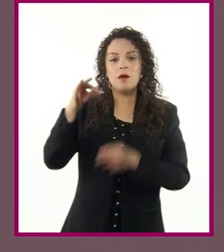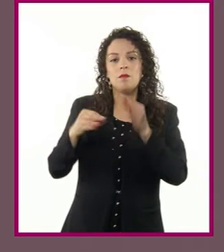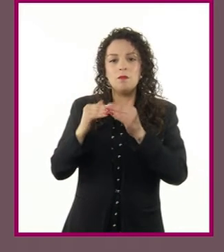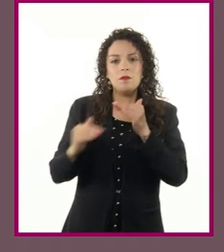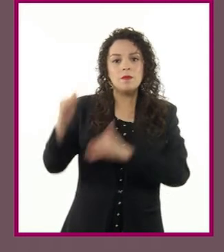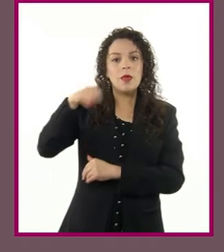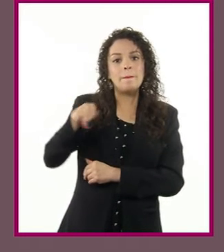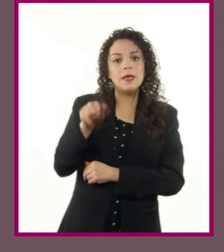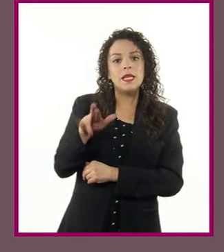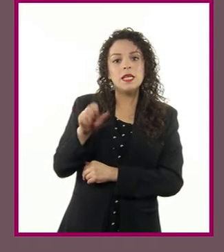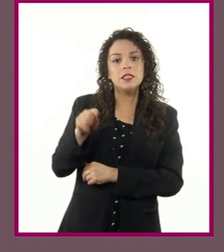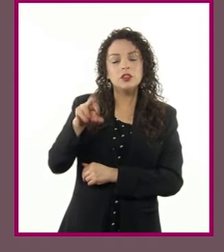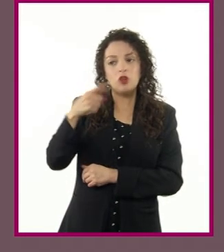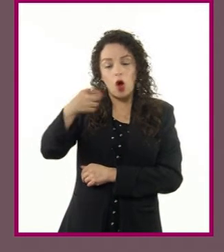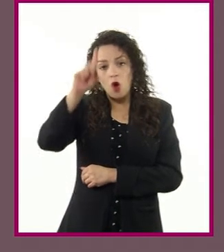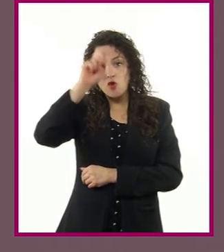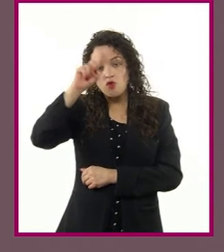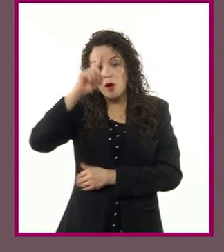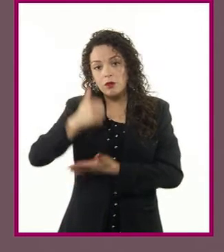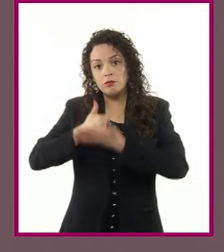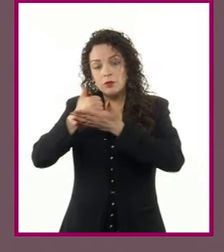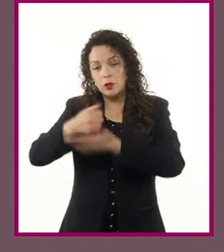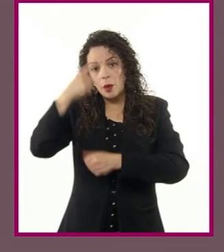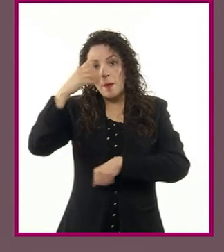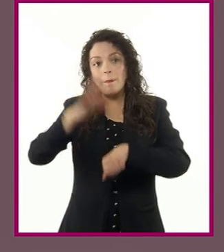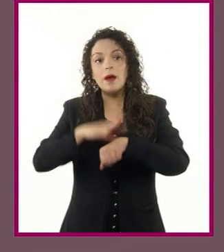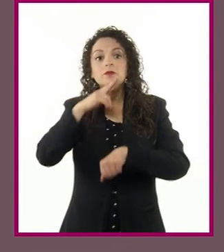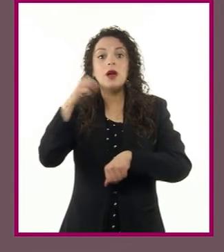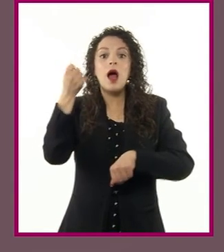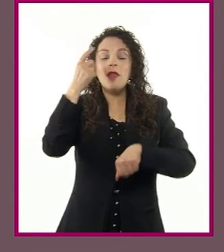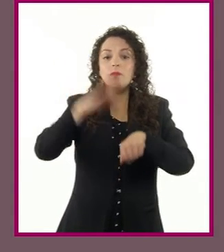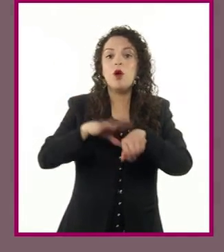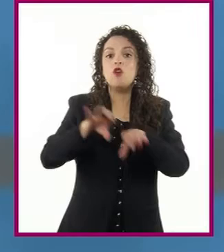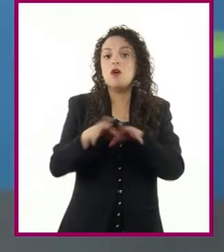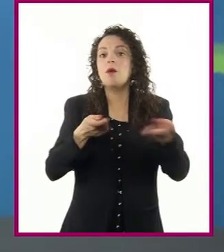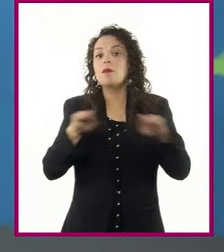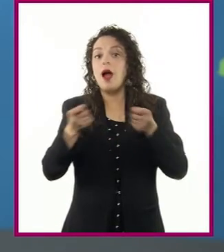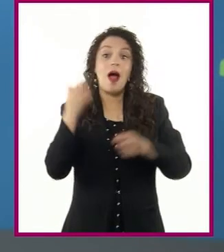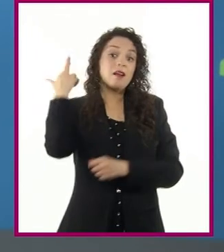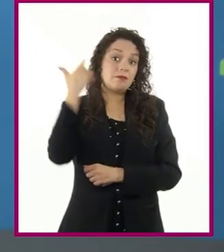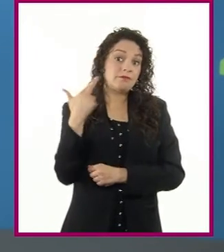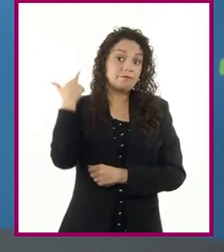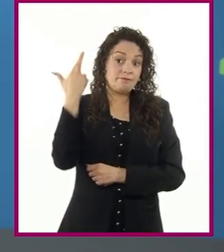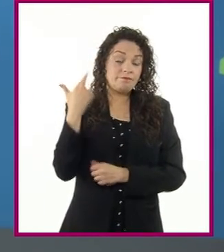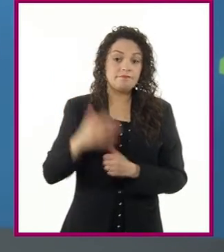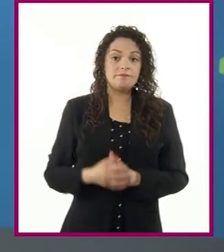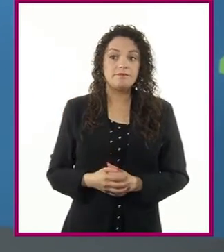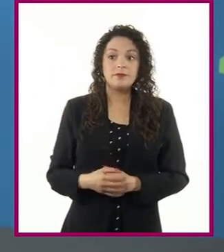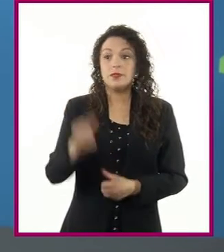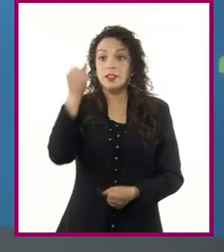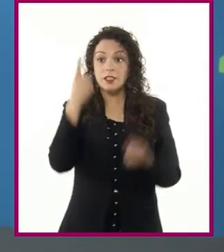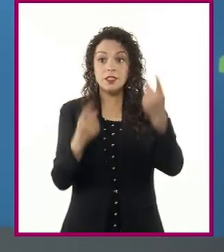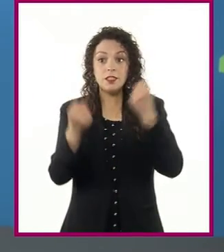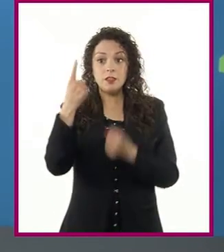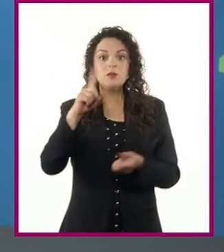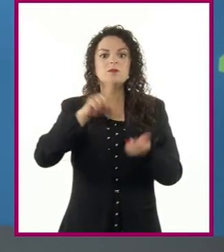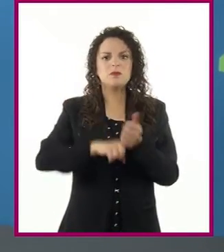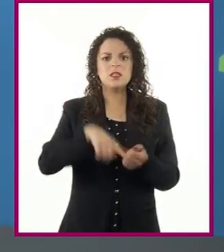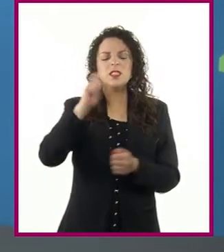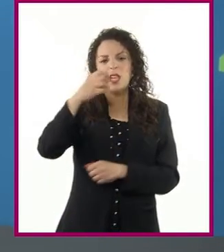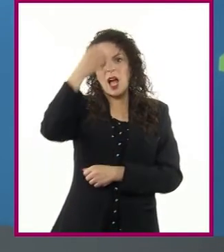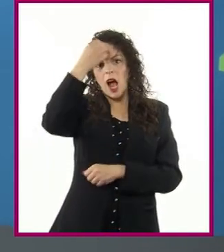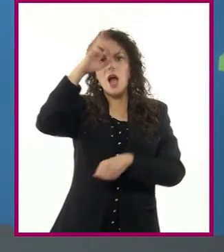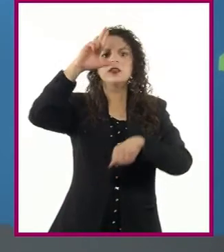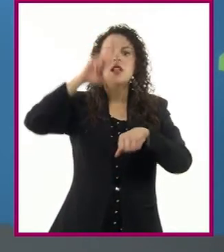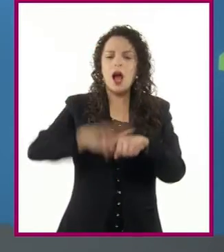los aconsejaban y apoyaban en la mejora de la administración del reino. Algunos de ellos eran extranjeros,